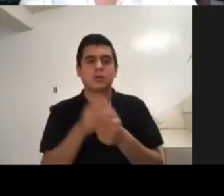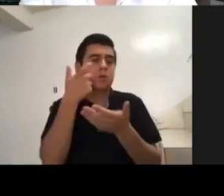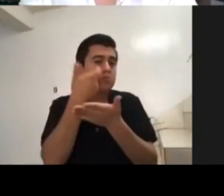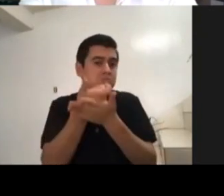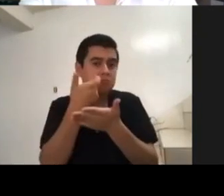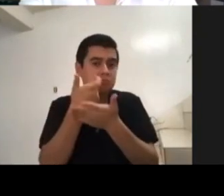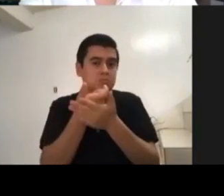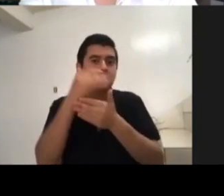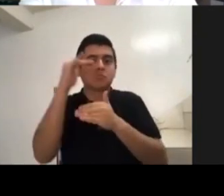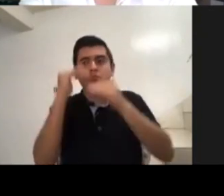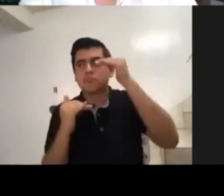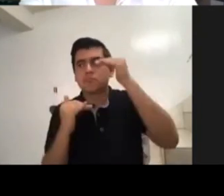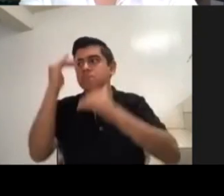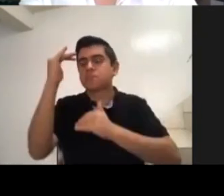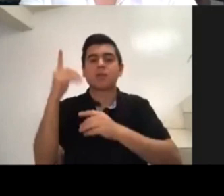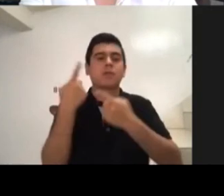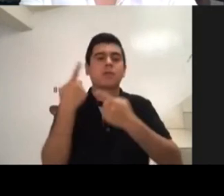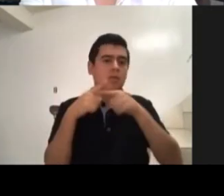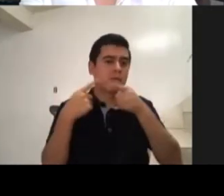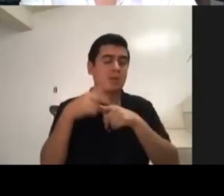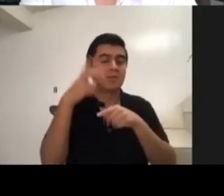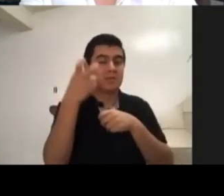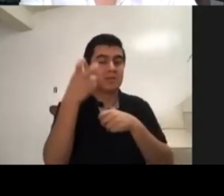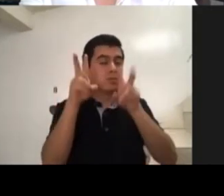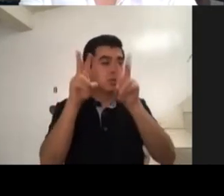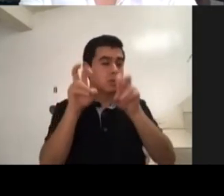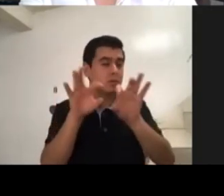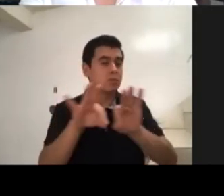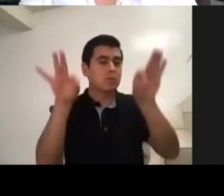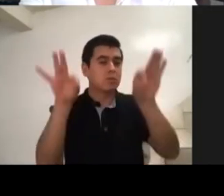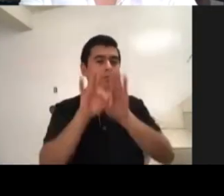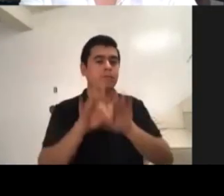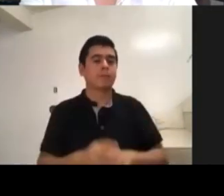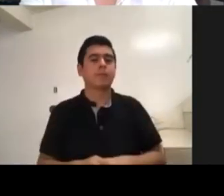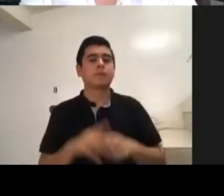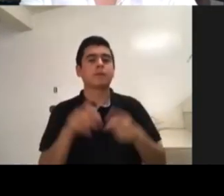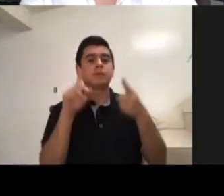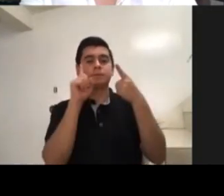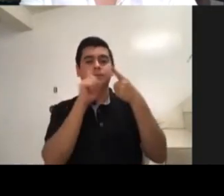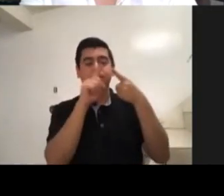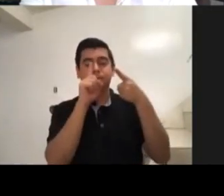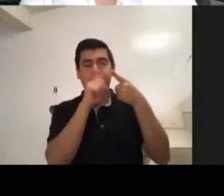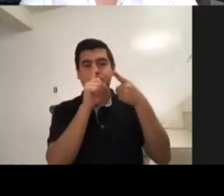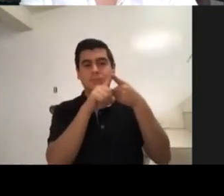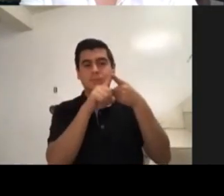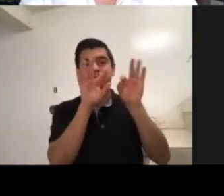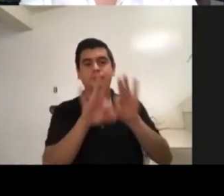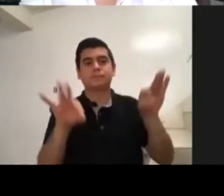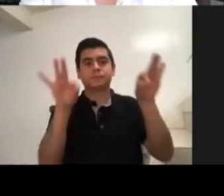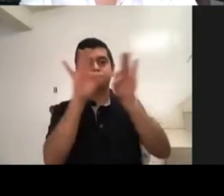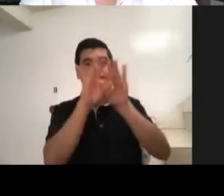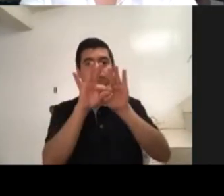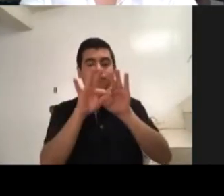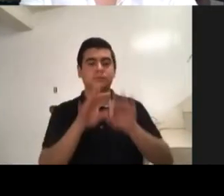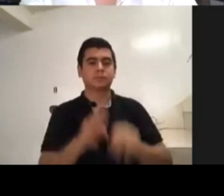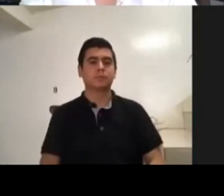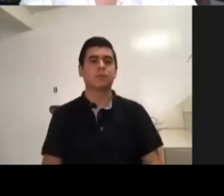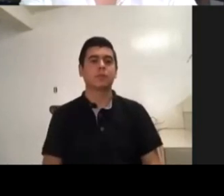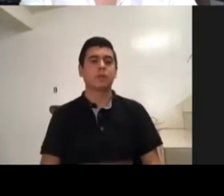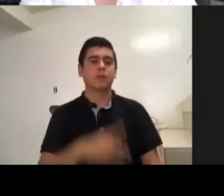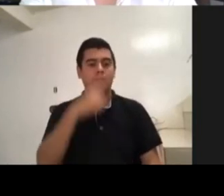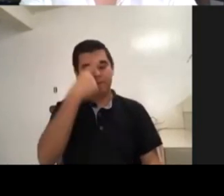es un tema muy importante. Entonces, este es un primer paso que se dice fácil,